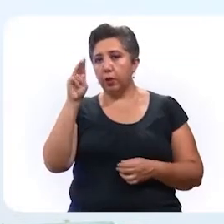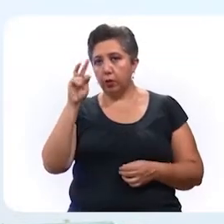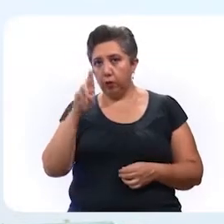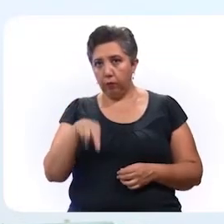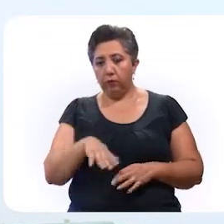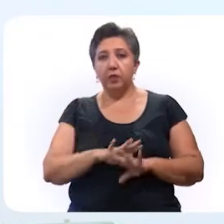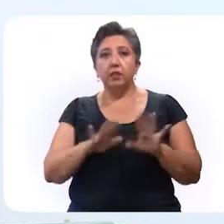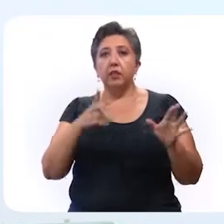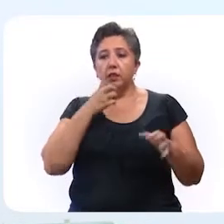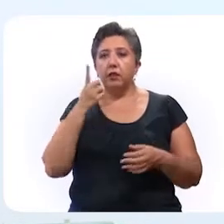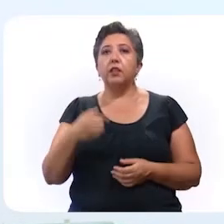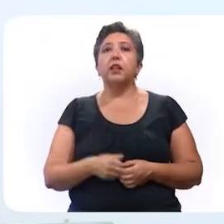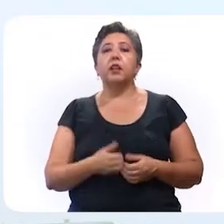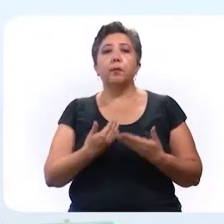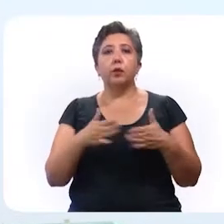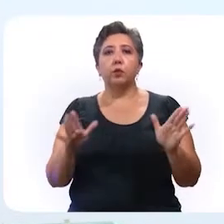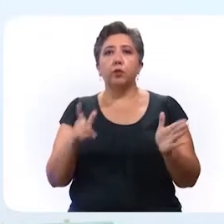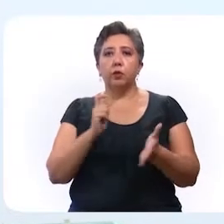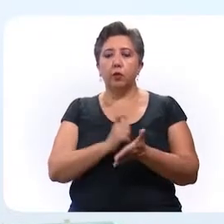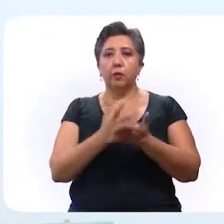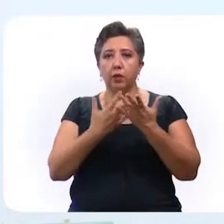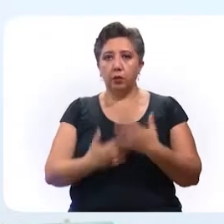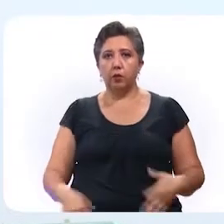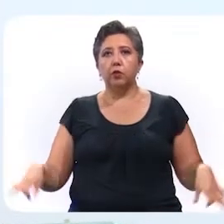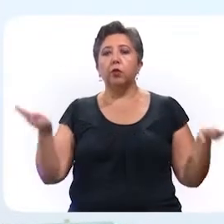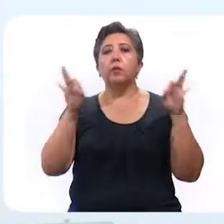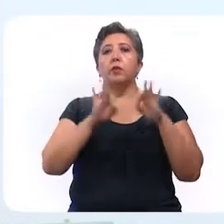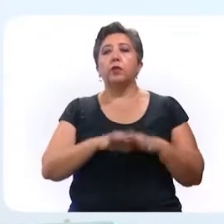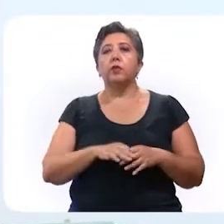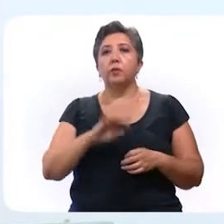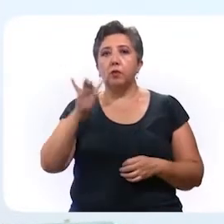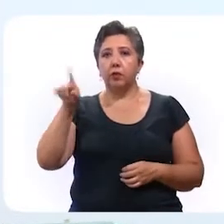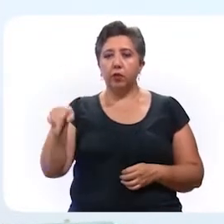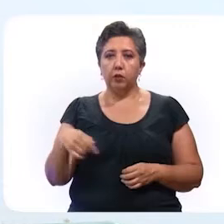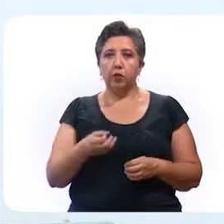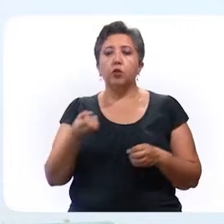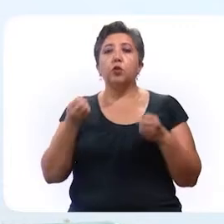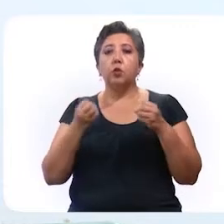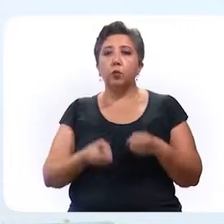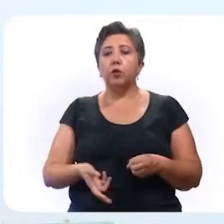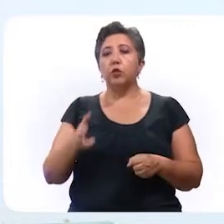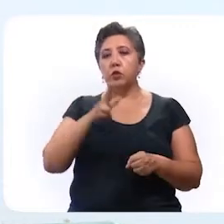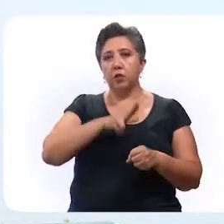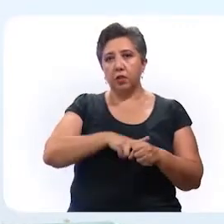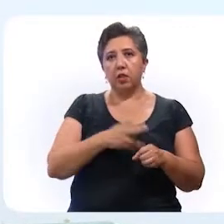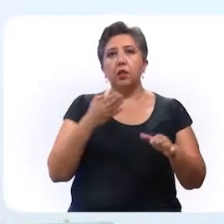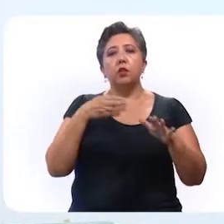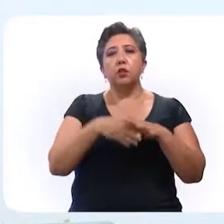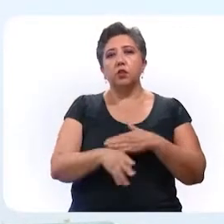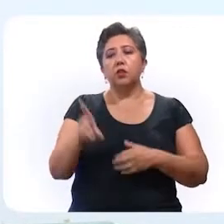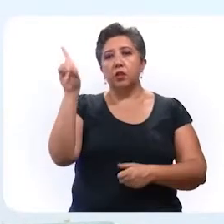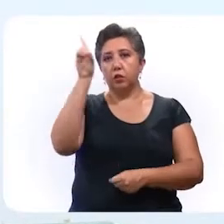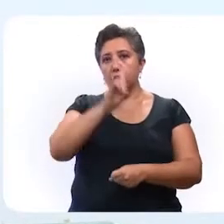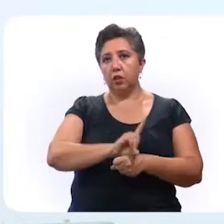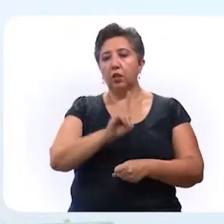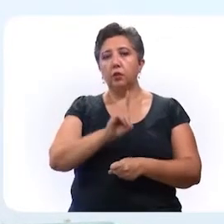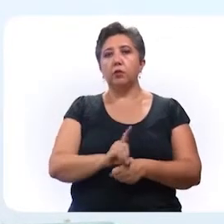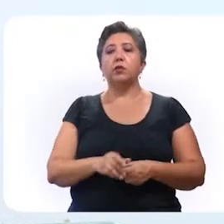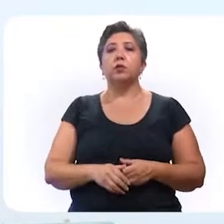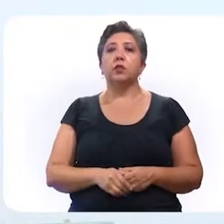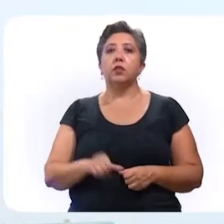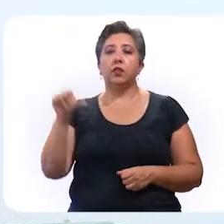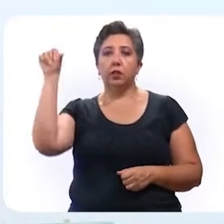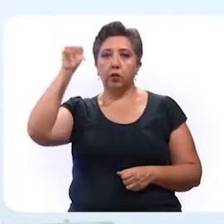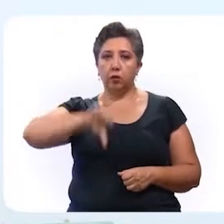contra Omicron. Como se ha señalado, en la reapertura económica los datos más importantes son la ocupación hospitalaria y los